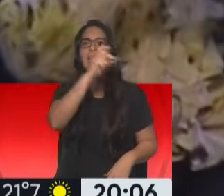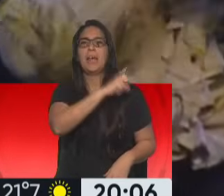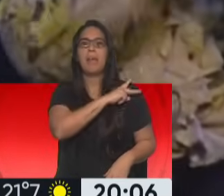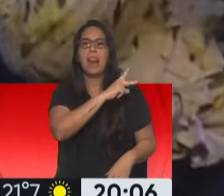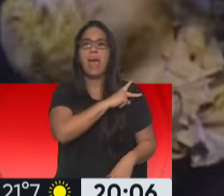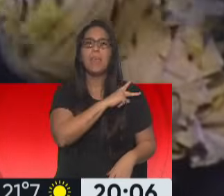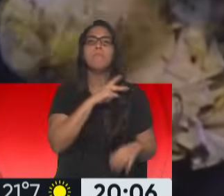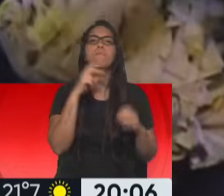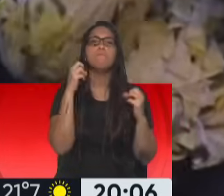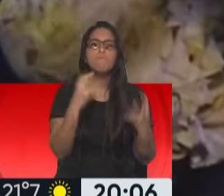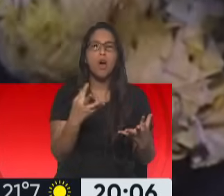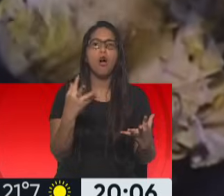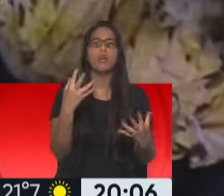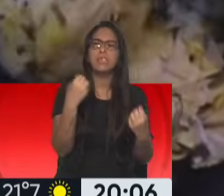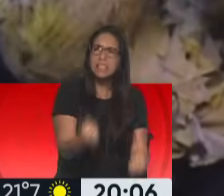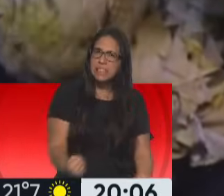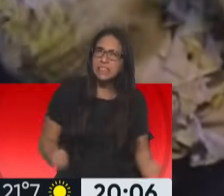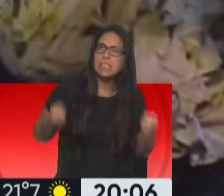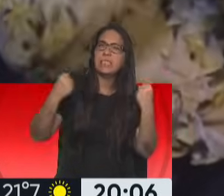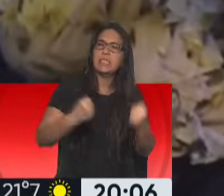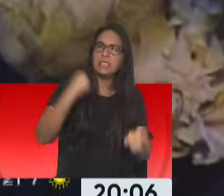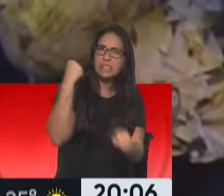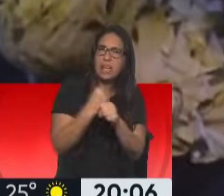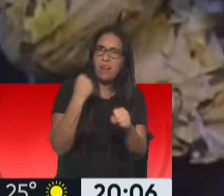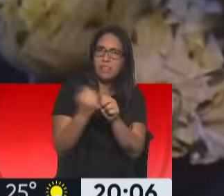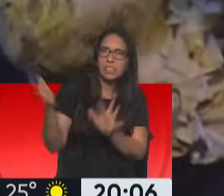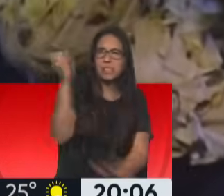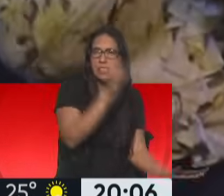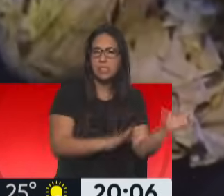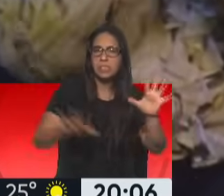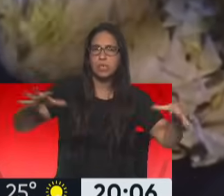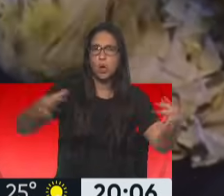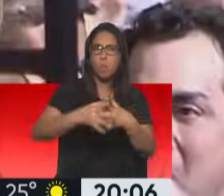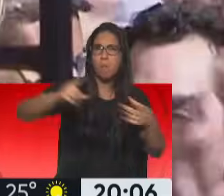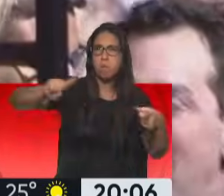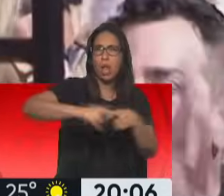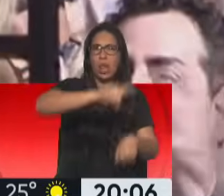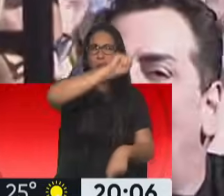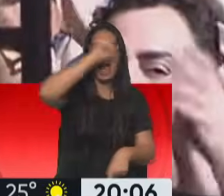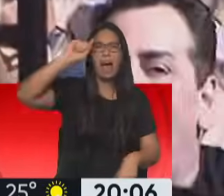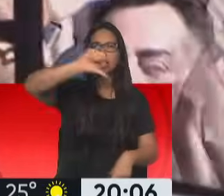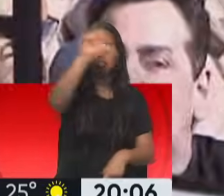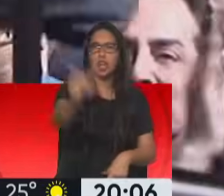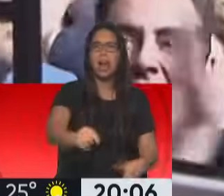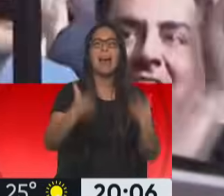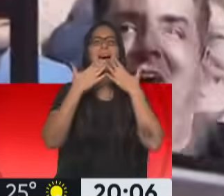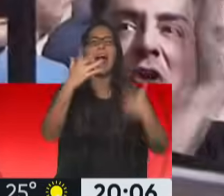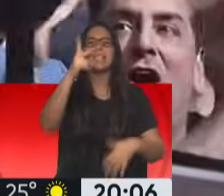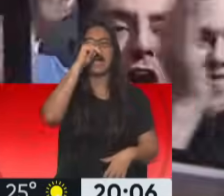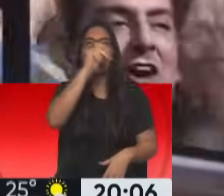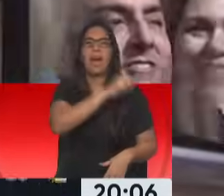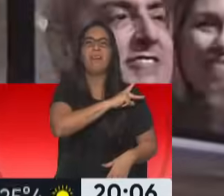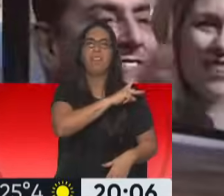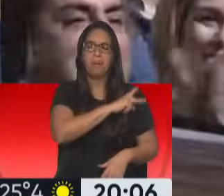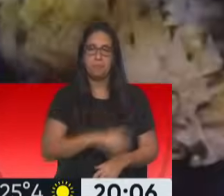por haber llevado la titánica tarea de organizar el partido a nivel nacional. ¡Gracias, jefe!